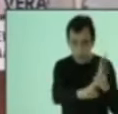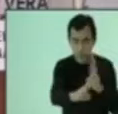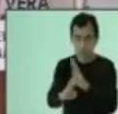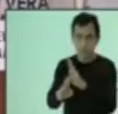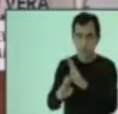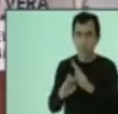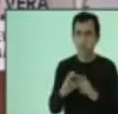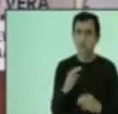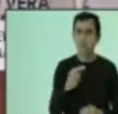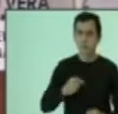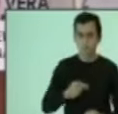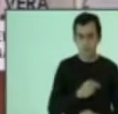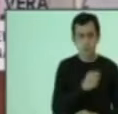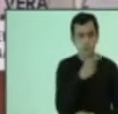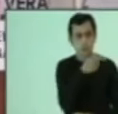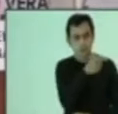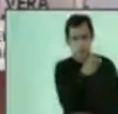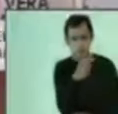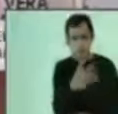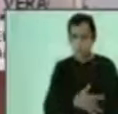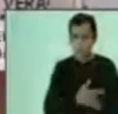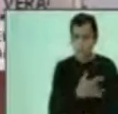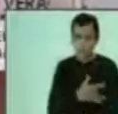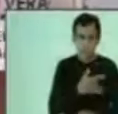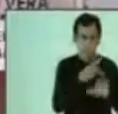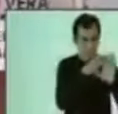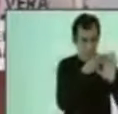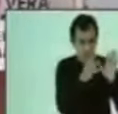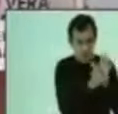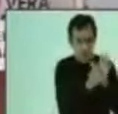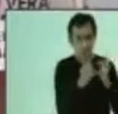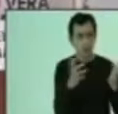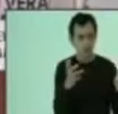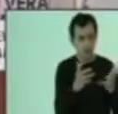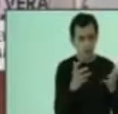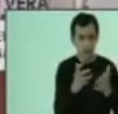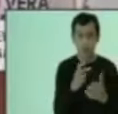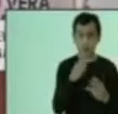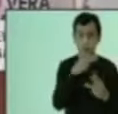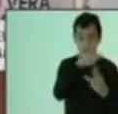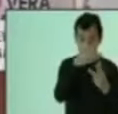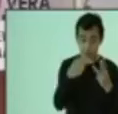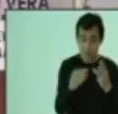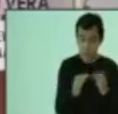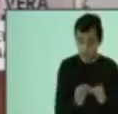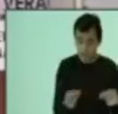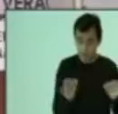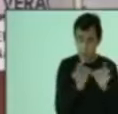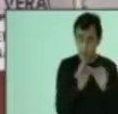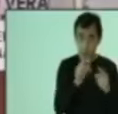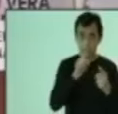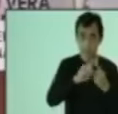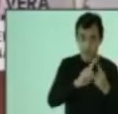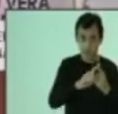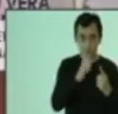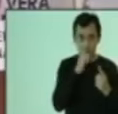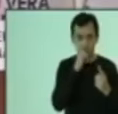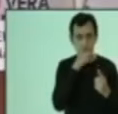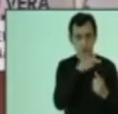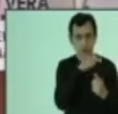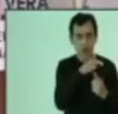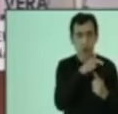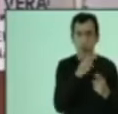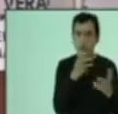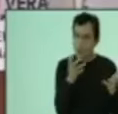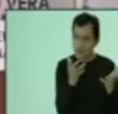que nosotros hemos considerado dentro del proyecto de gobierno que vamos a ejercer 3 ejes rectores. Uno que va enfocado a Cuautzintla Manos a la